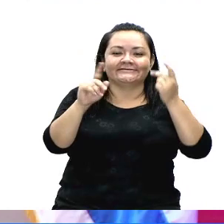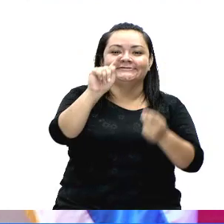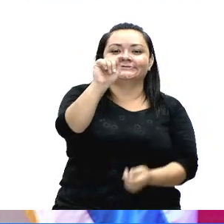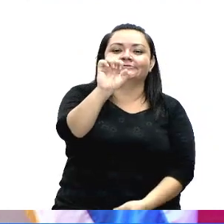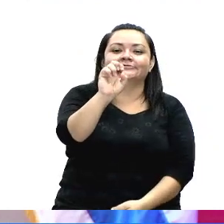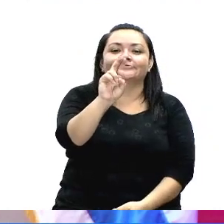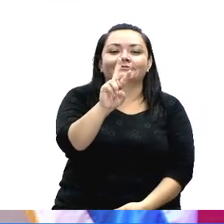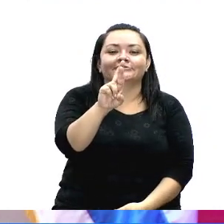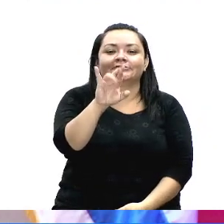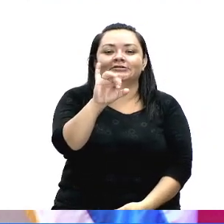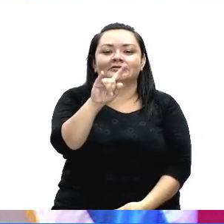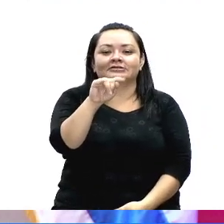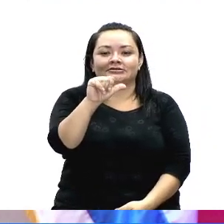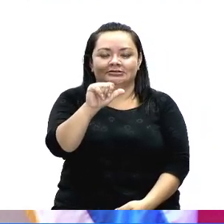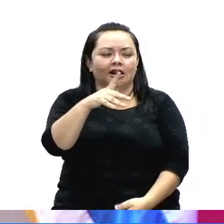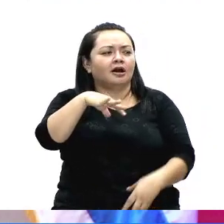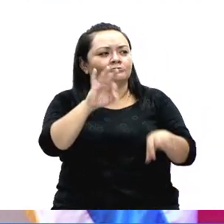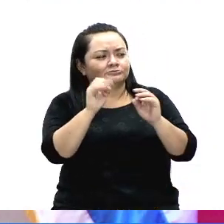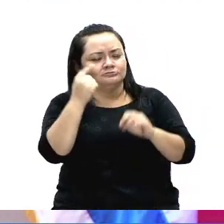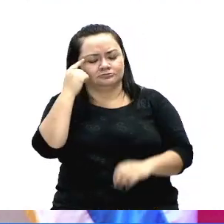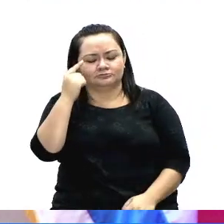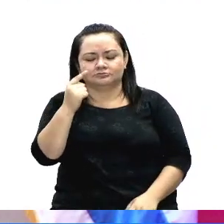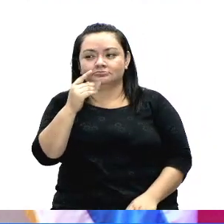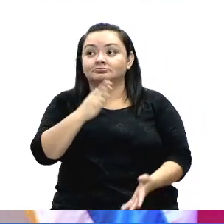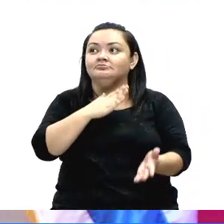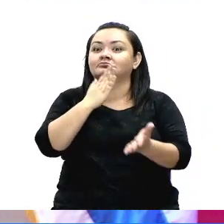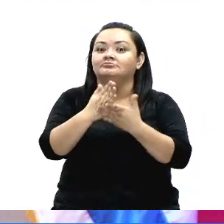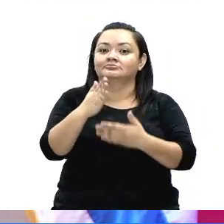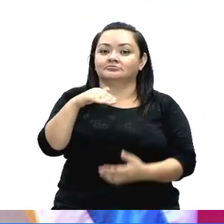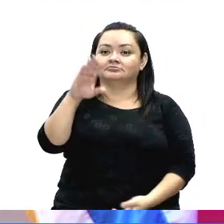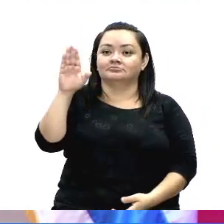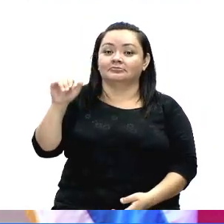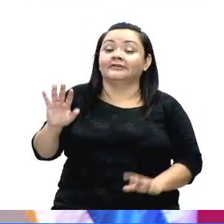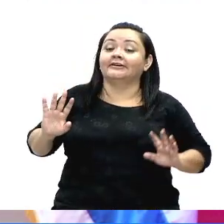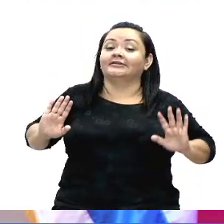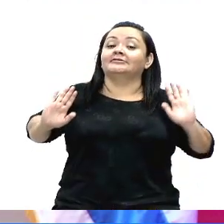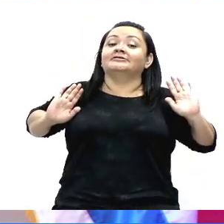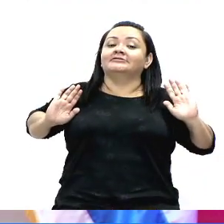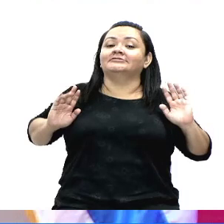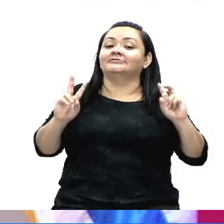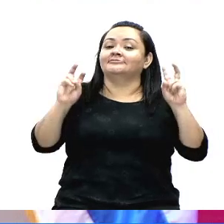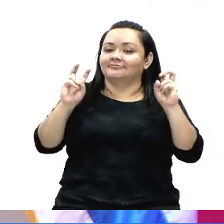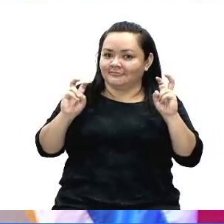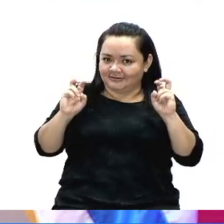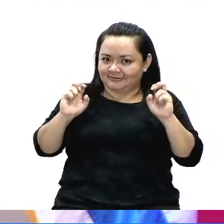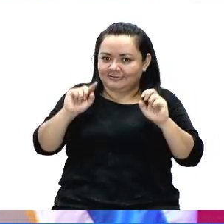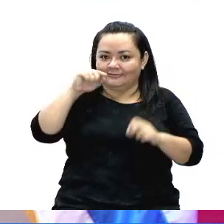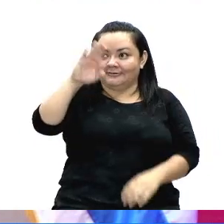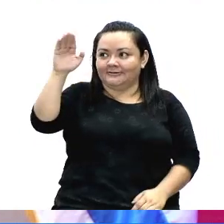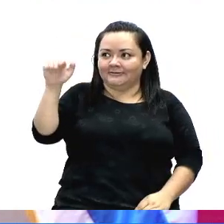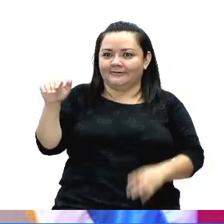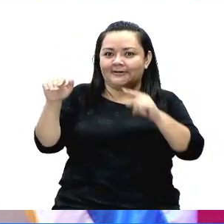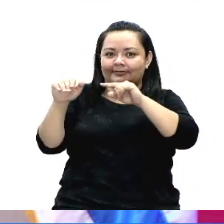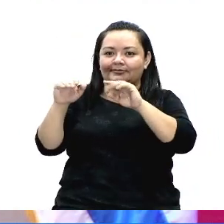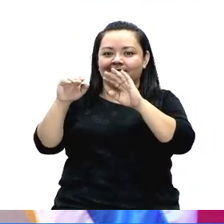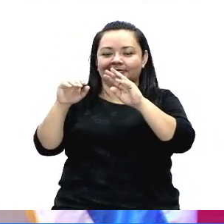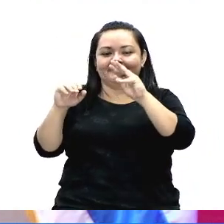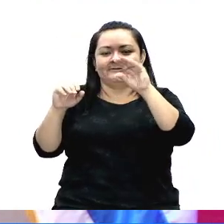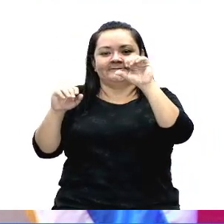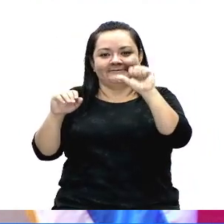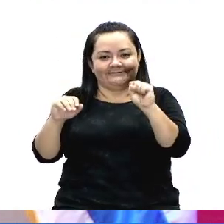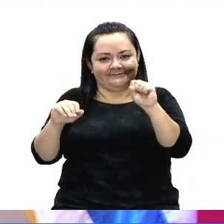algunos han tenido el privilegio de poder haber llegado donde supuestamente está o pudo haber estado el monte sinaí